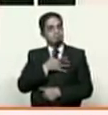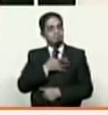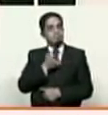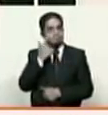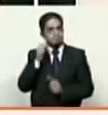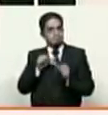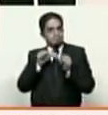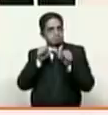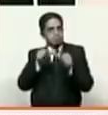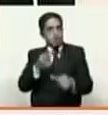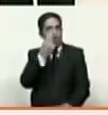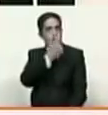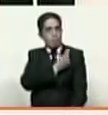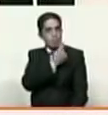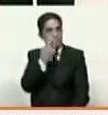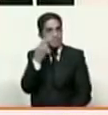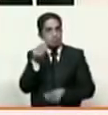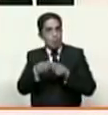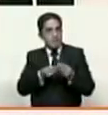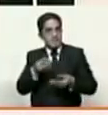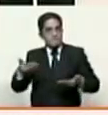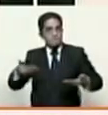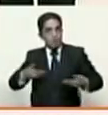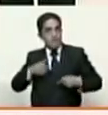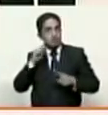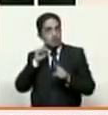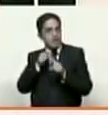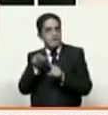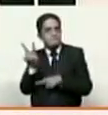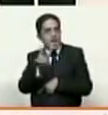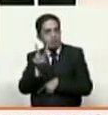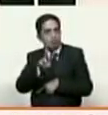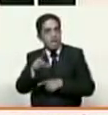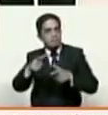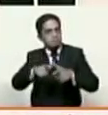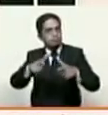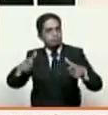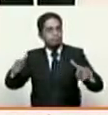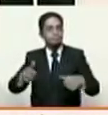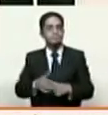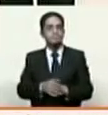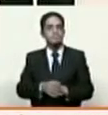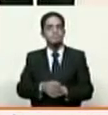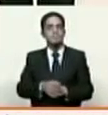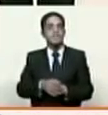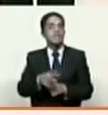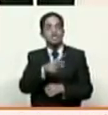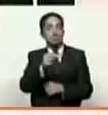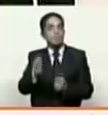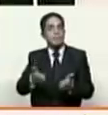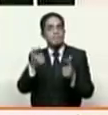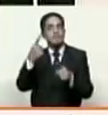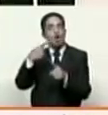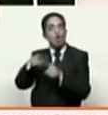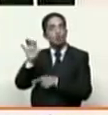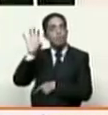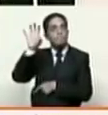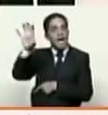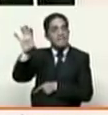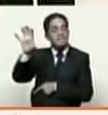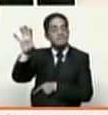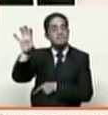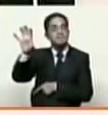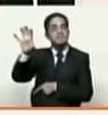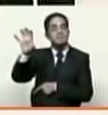comprometidos en nuestro mejor esfuerzo para sacar a Venezuela adelante, para que ningún imperio, para que ninguna fuerza